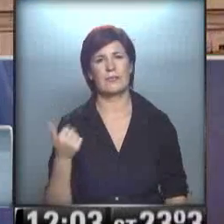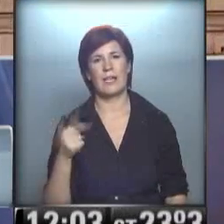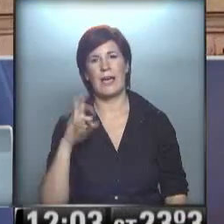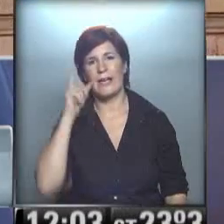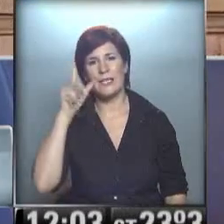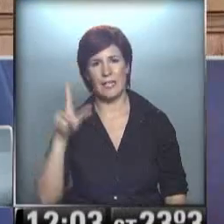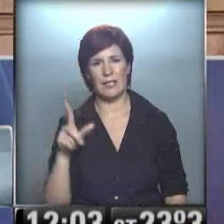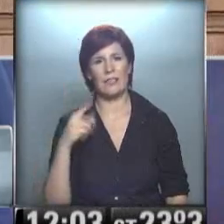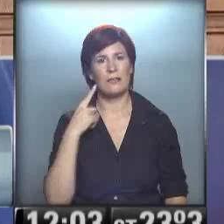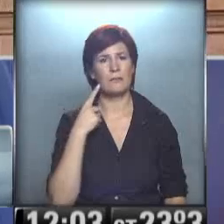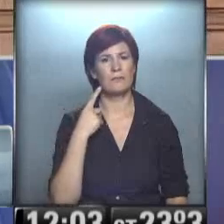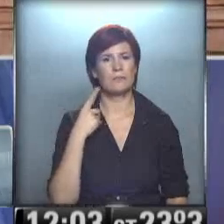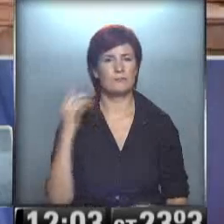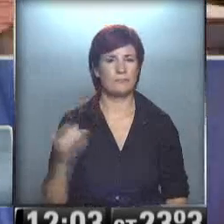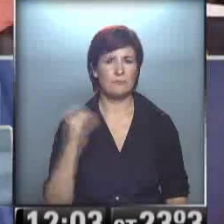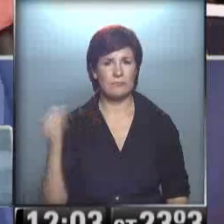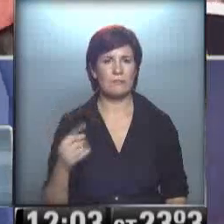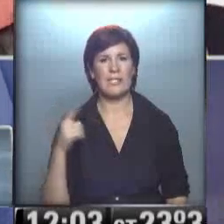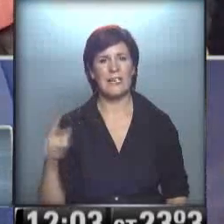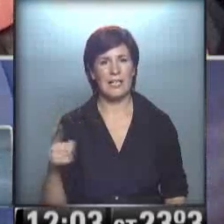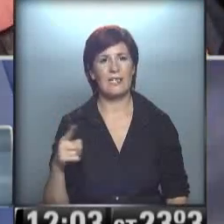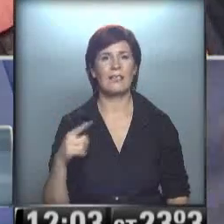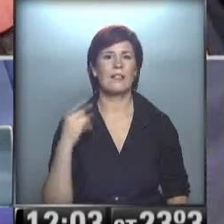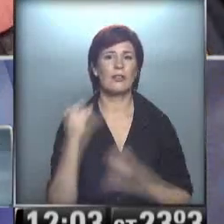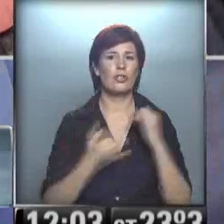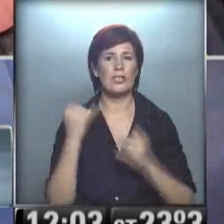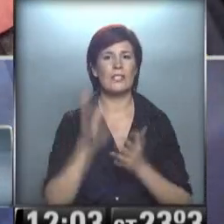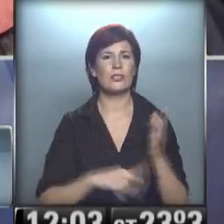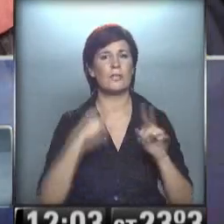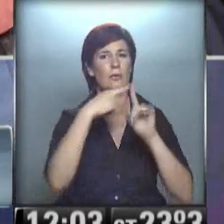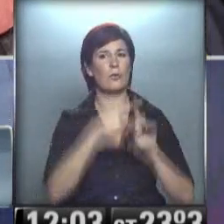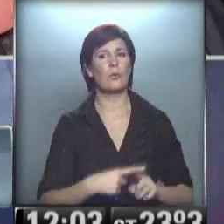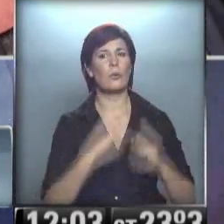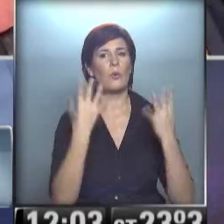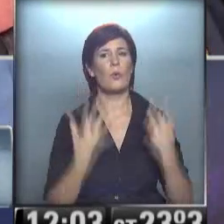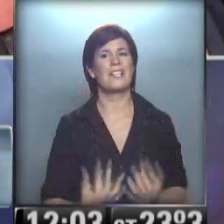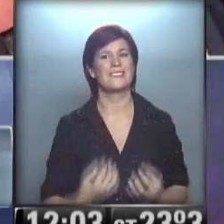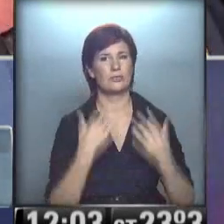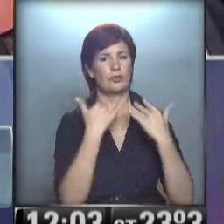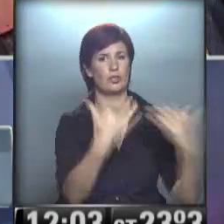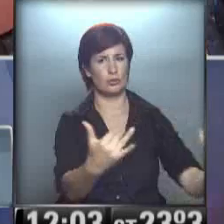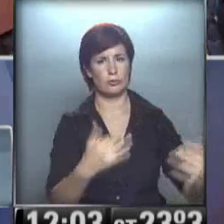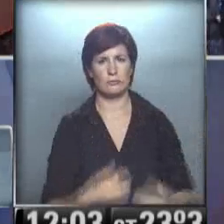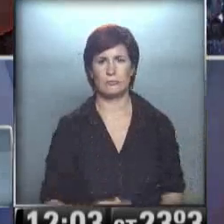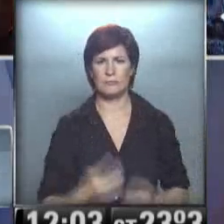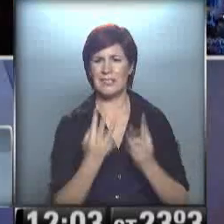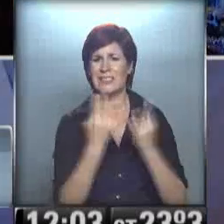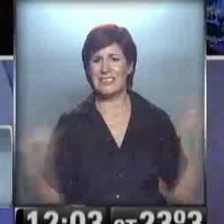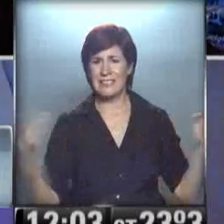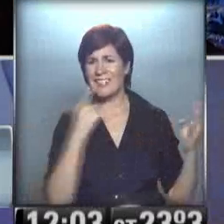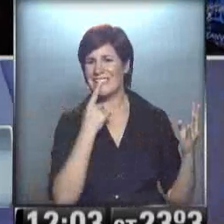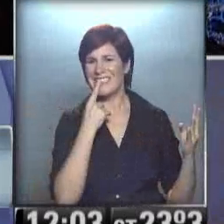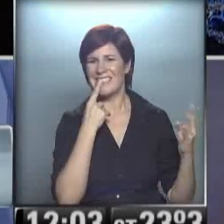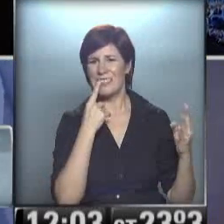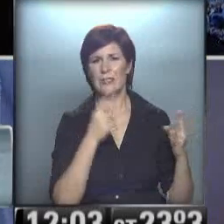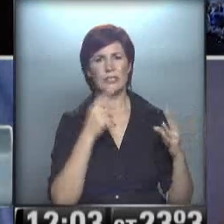más para que de alguna manera arriesgue alguna cifra. Yo no lo puedo ver desde acá, pero el vallado y la cantidad de